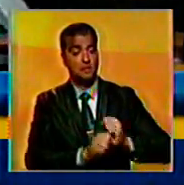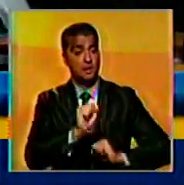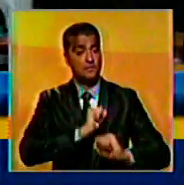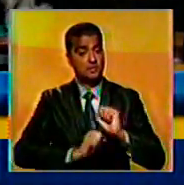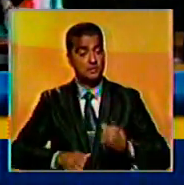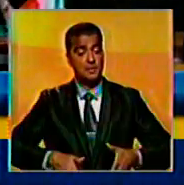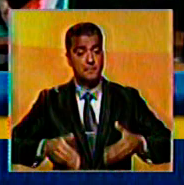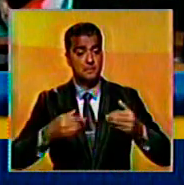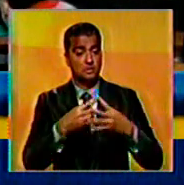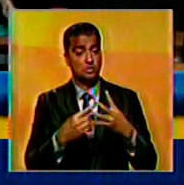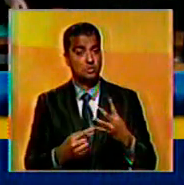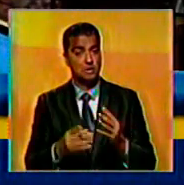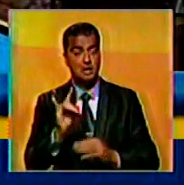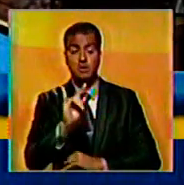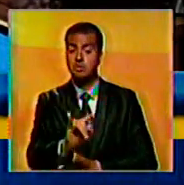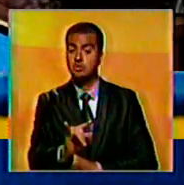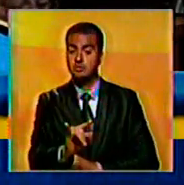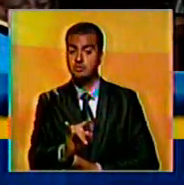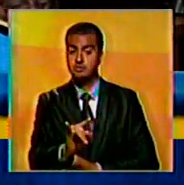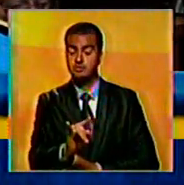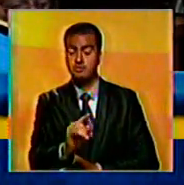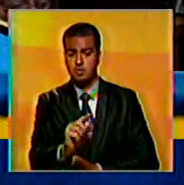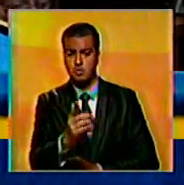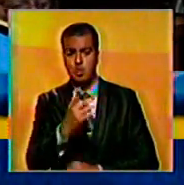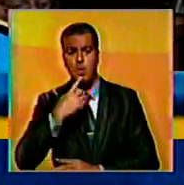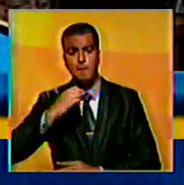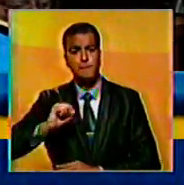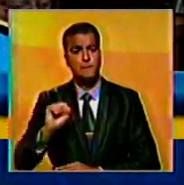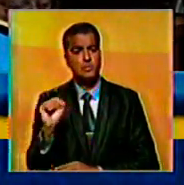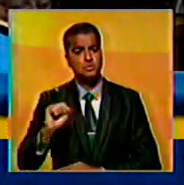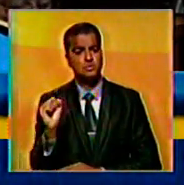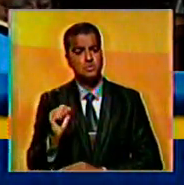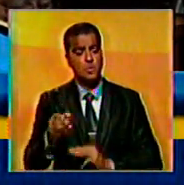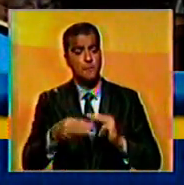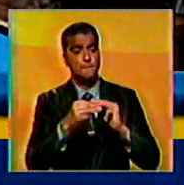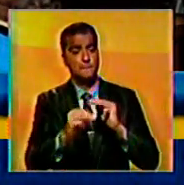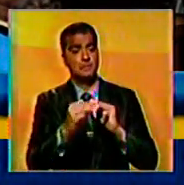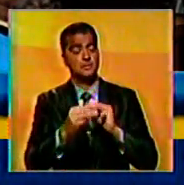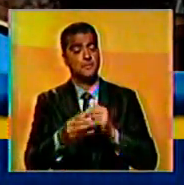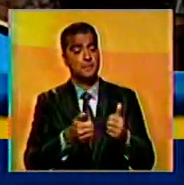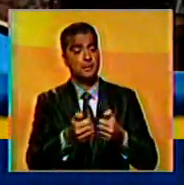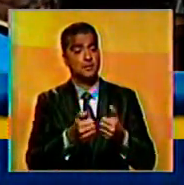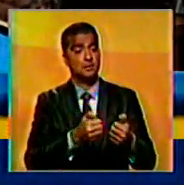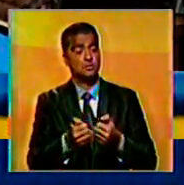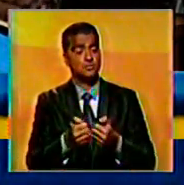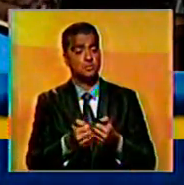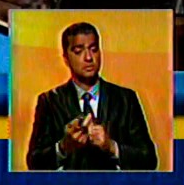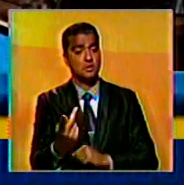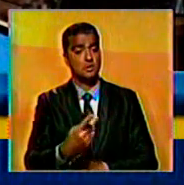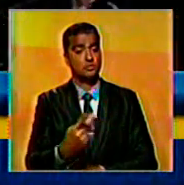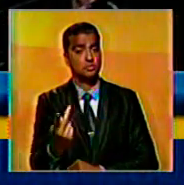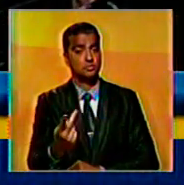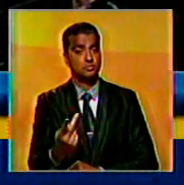comience su caso. El lunes, un capitán de la policía enseñó mensajes de texto entre la pareja.